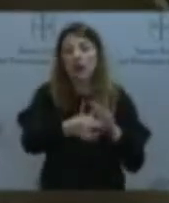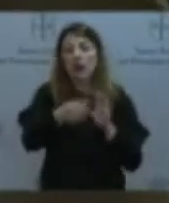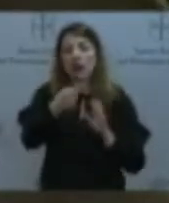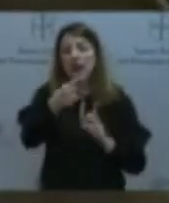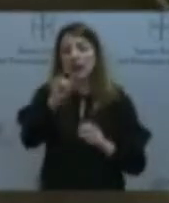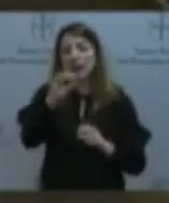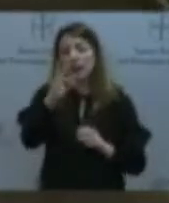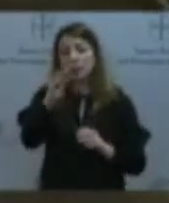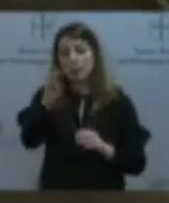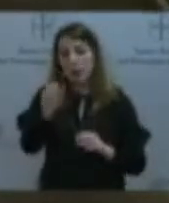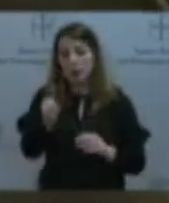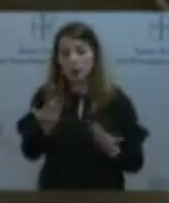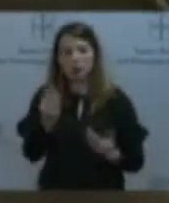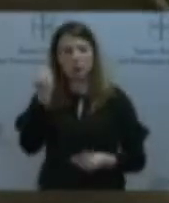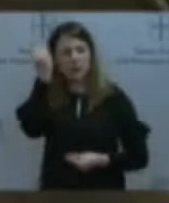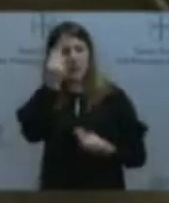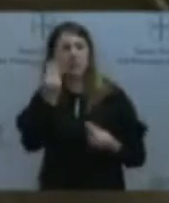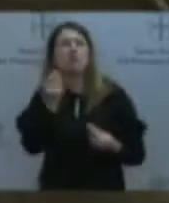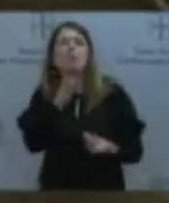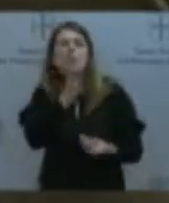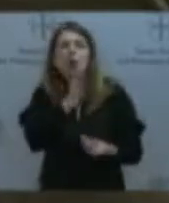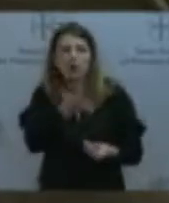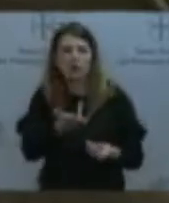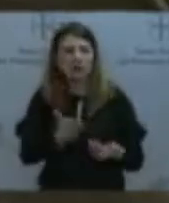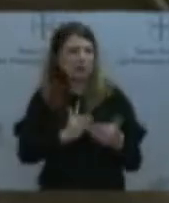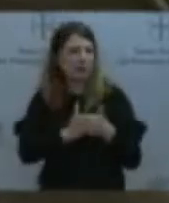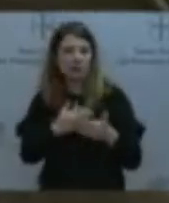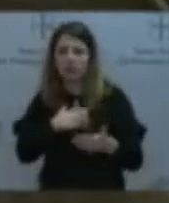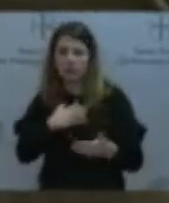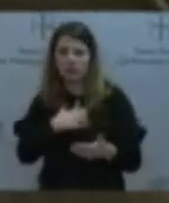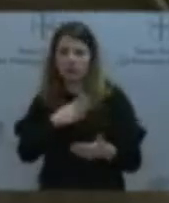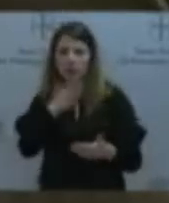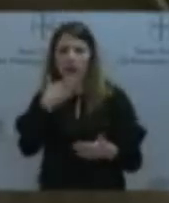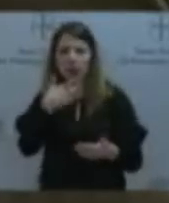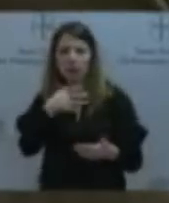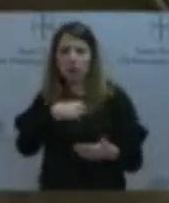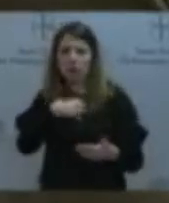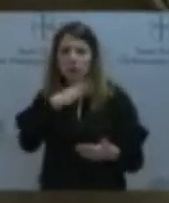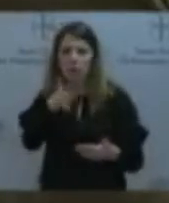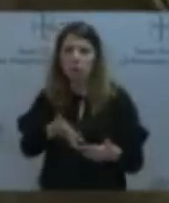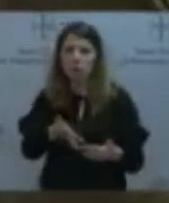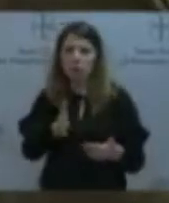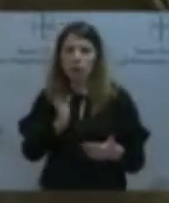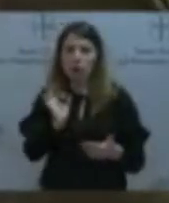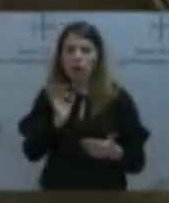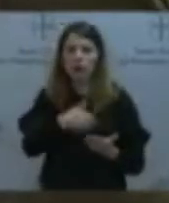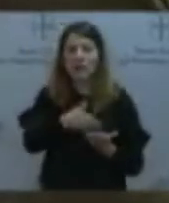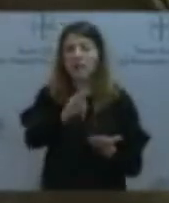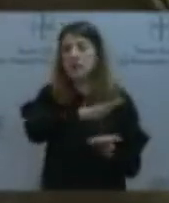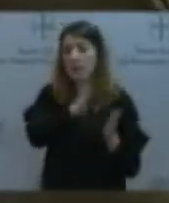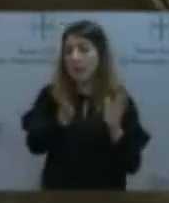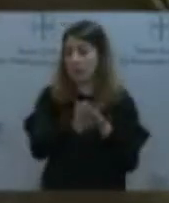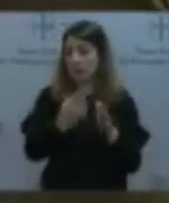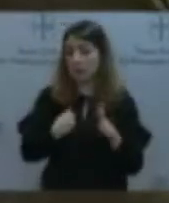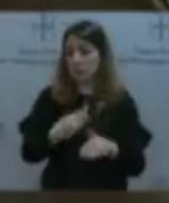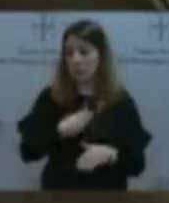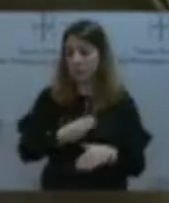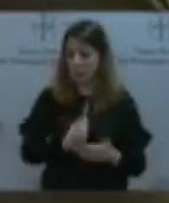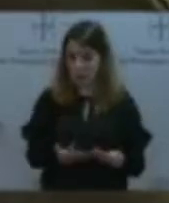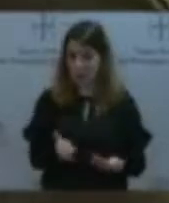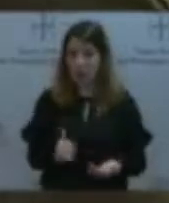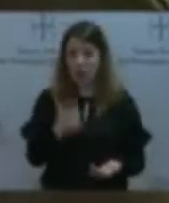bloqueo. O quizás es solo que efectivamente tenían los expedientes en papel, como alegaban. Yo le quiero preguntar cómo